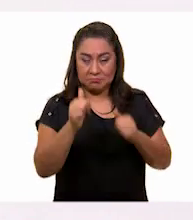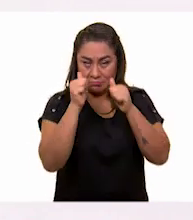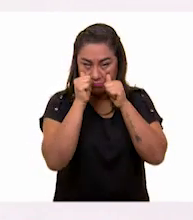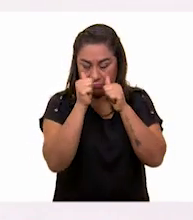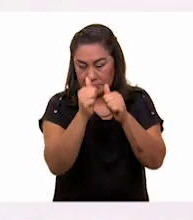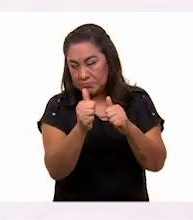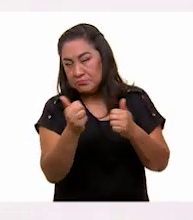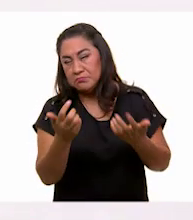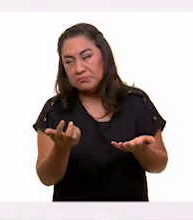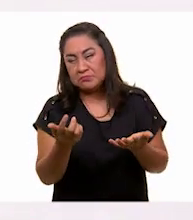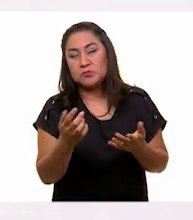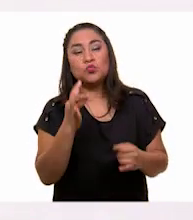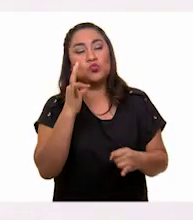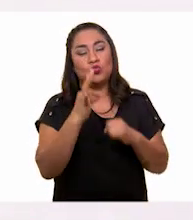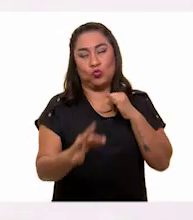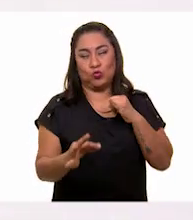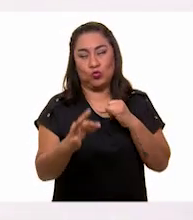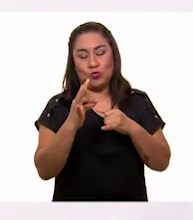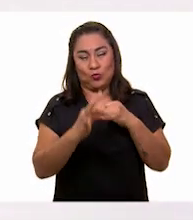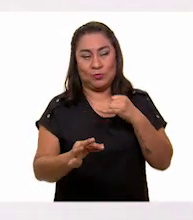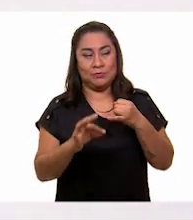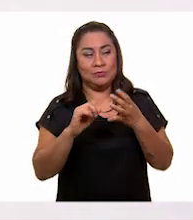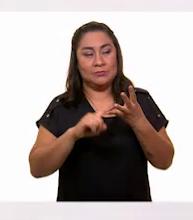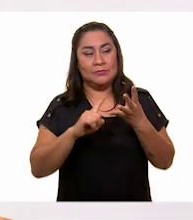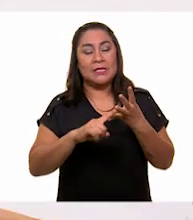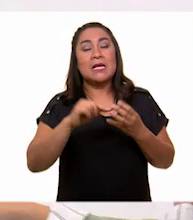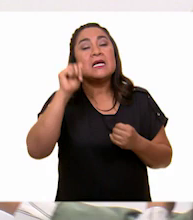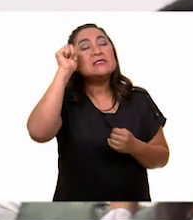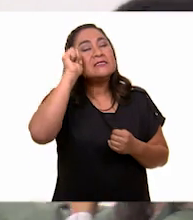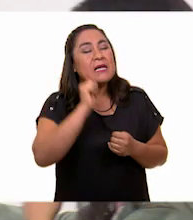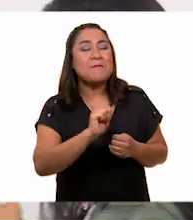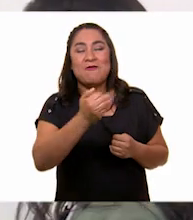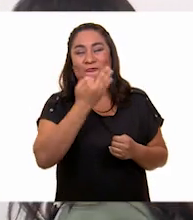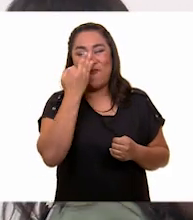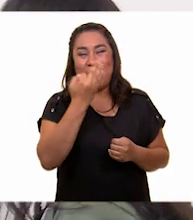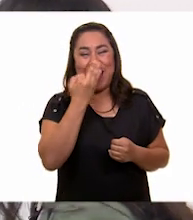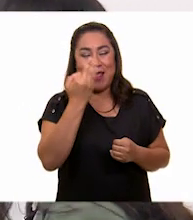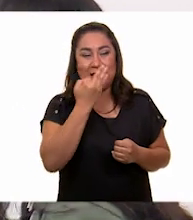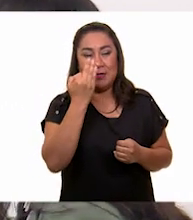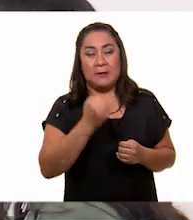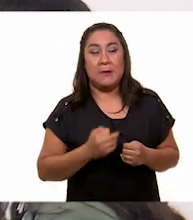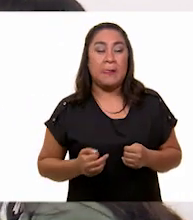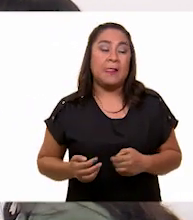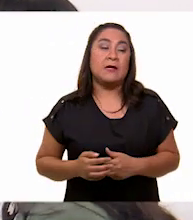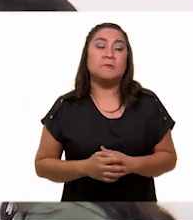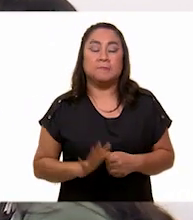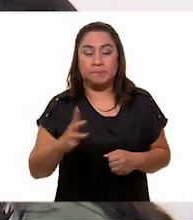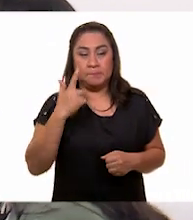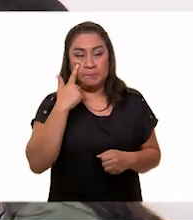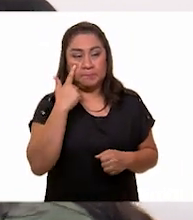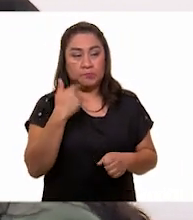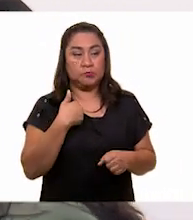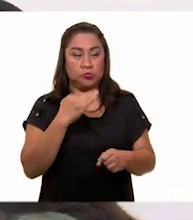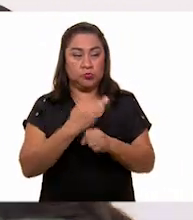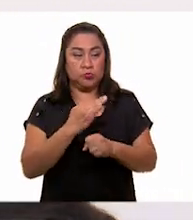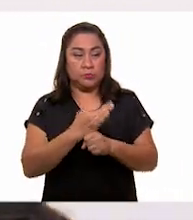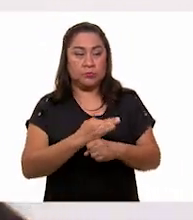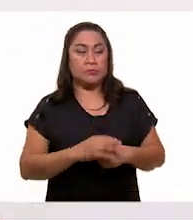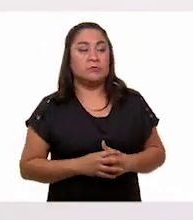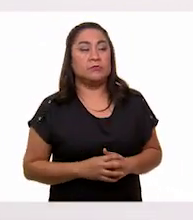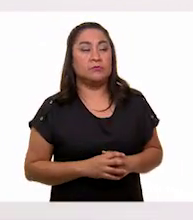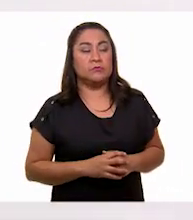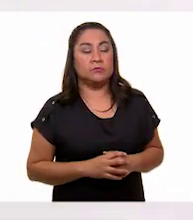qué pasa con la última marca. Con la de Siempre Floral, maestra. Bueno, aquí voy a circular. Era aquí,